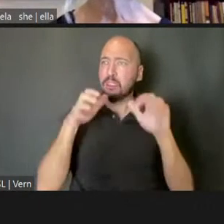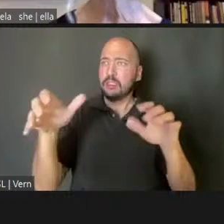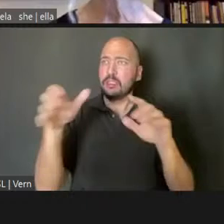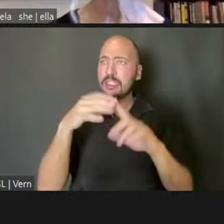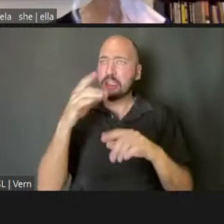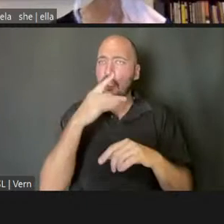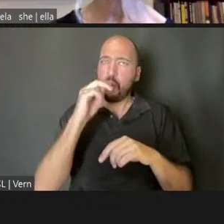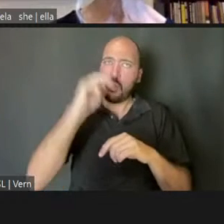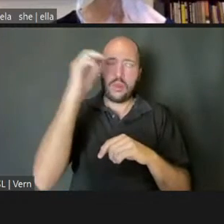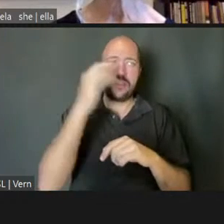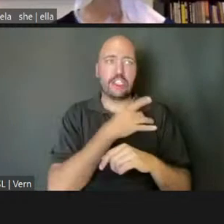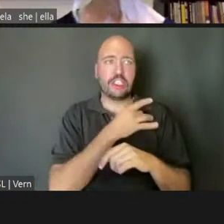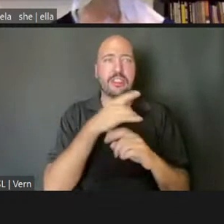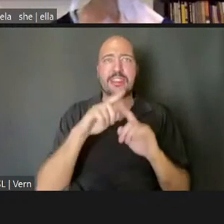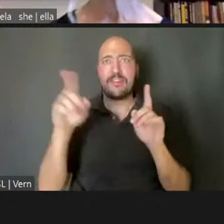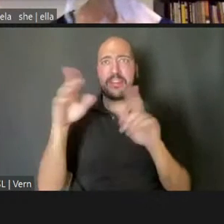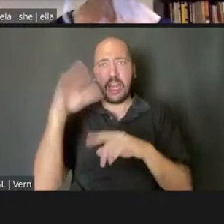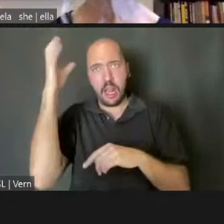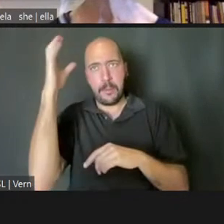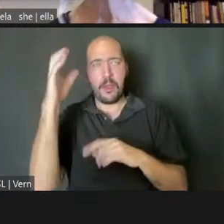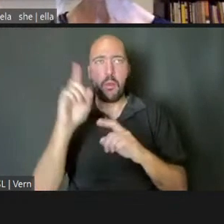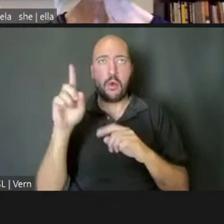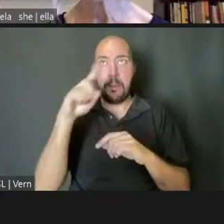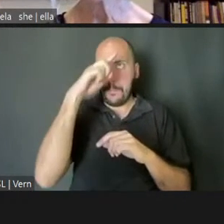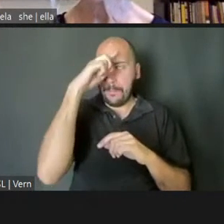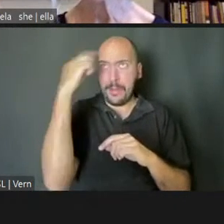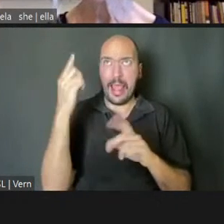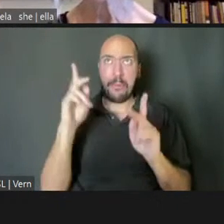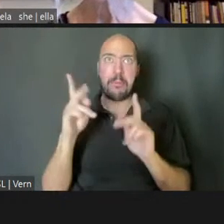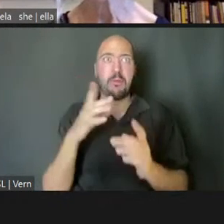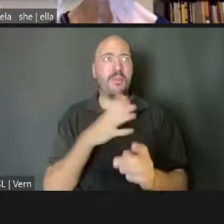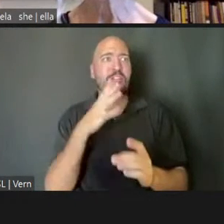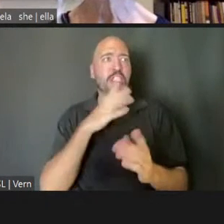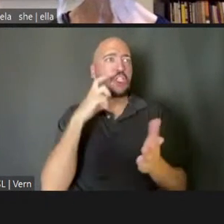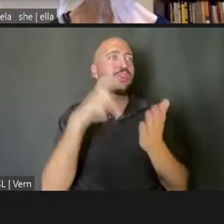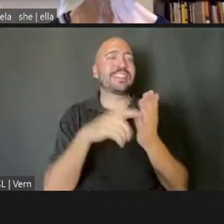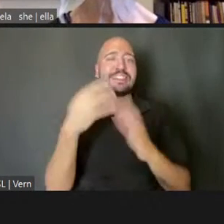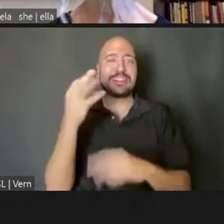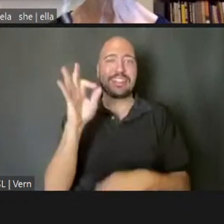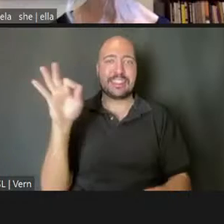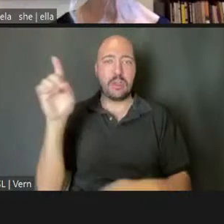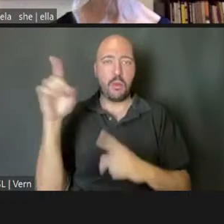population was officially recognized in 1991.